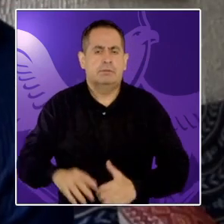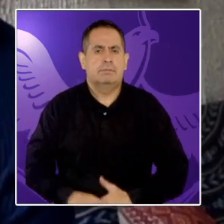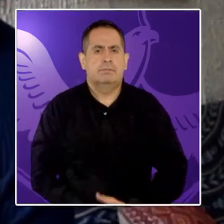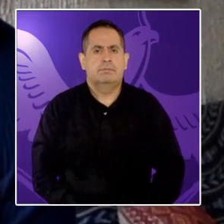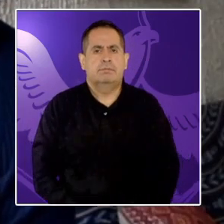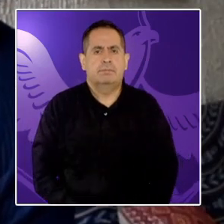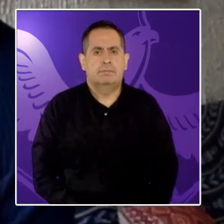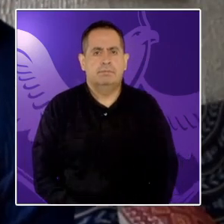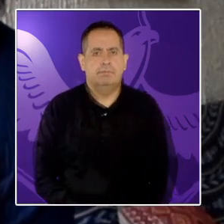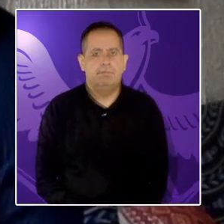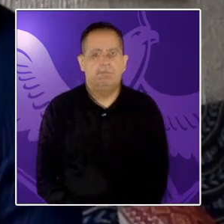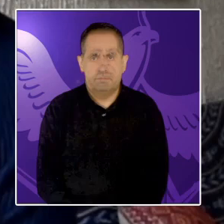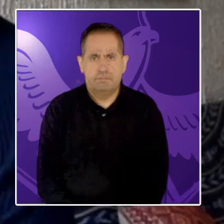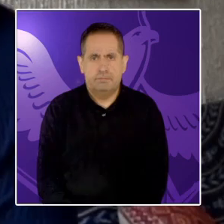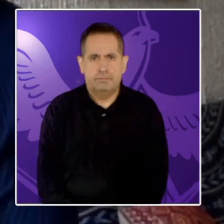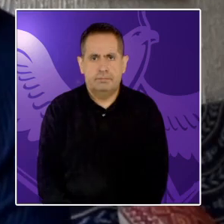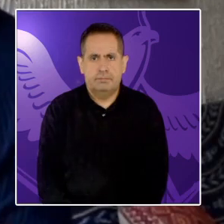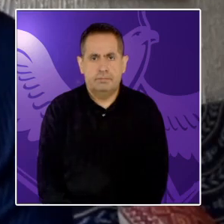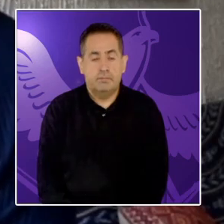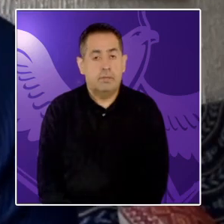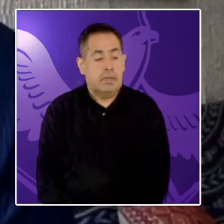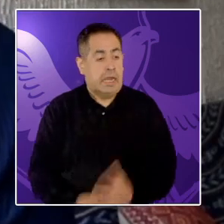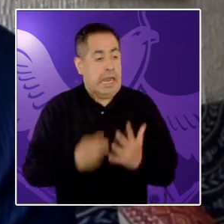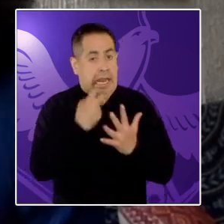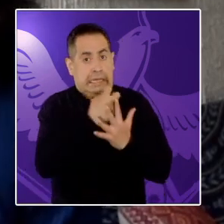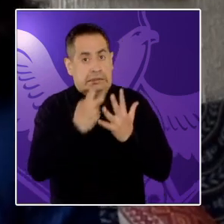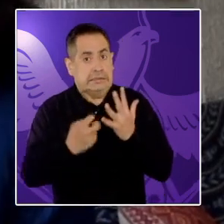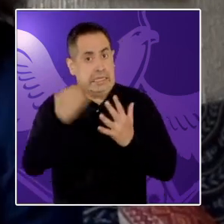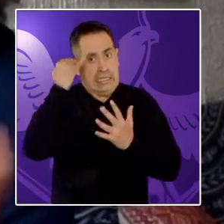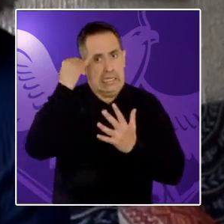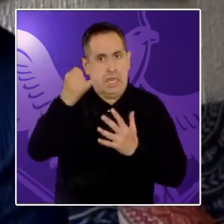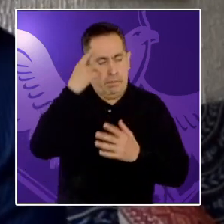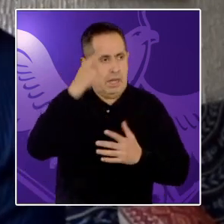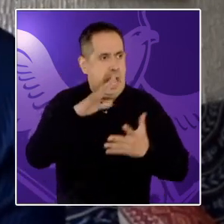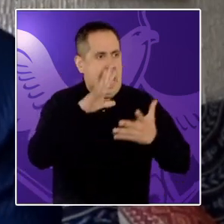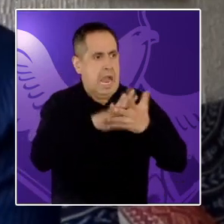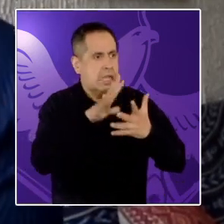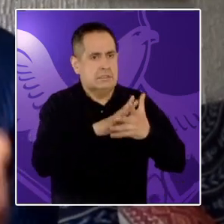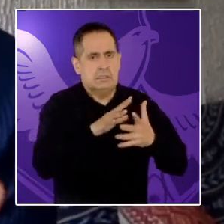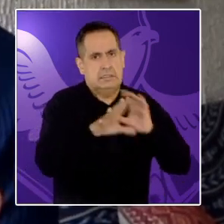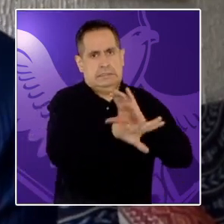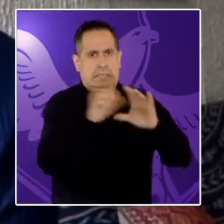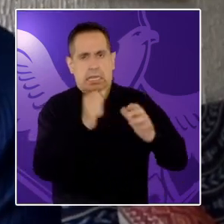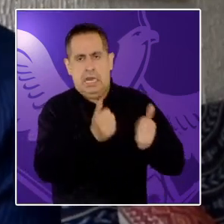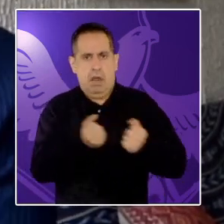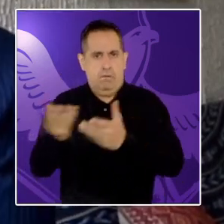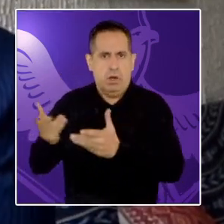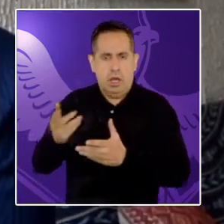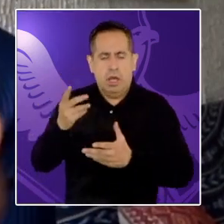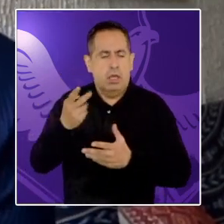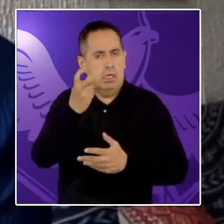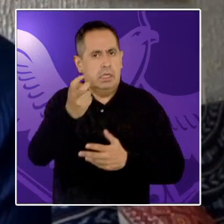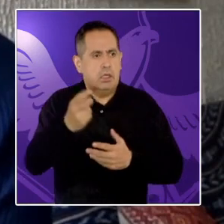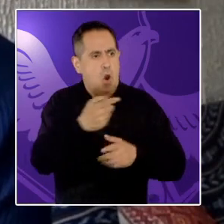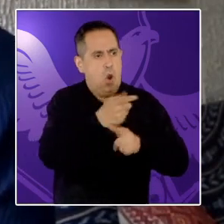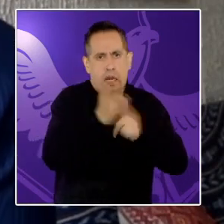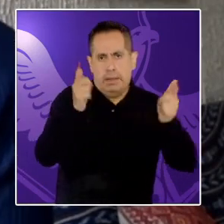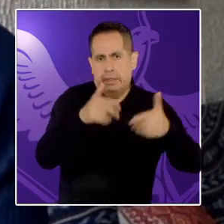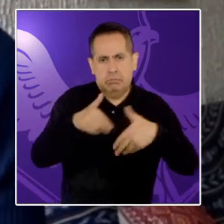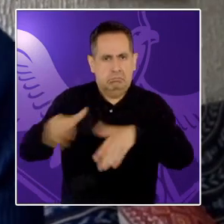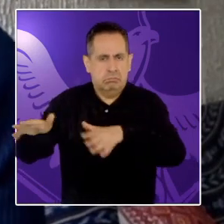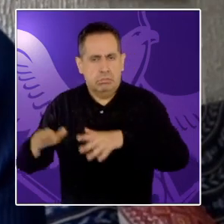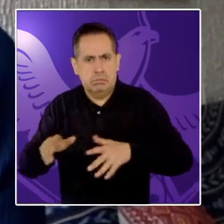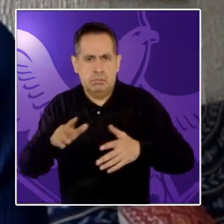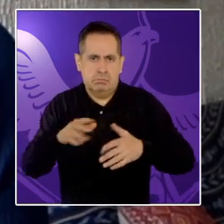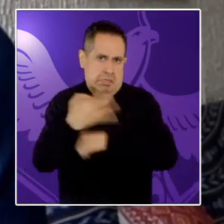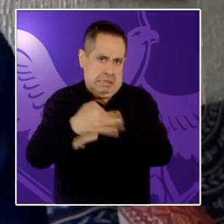intervenciones se han conducido con apego al marco jurídico vigente. Esta estrategia de excarcelamiento, desinstitucionalización o